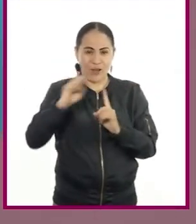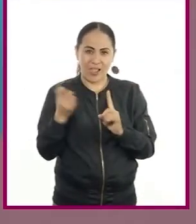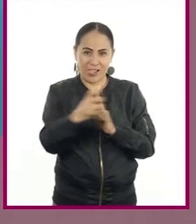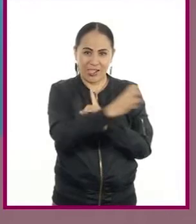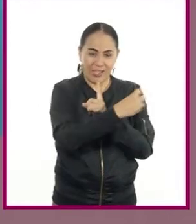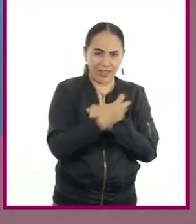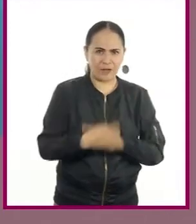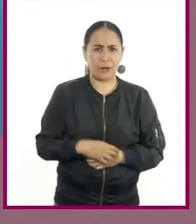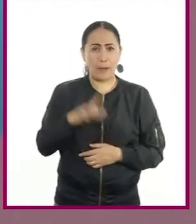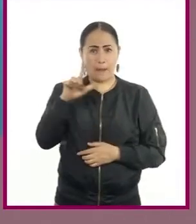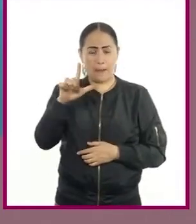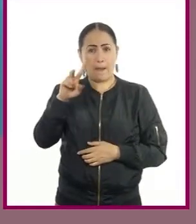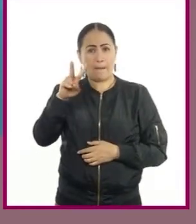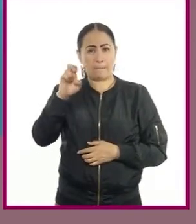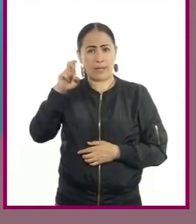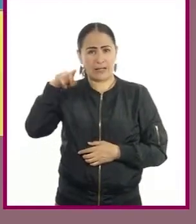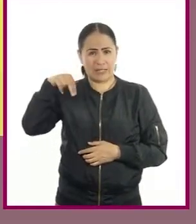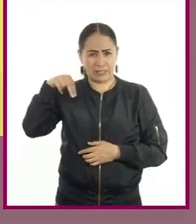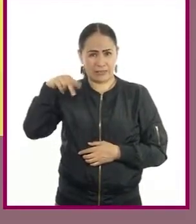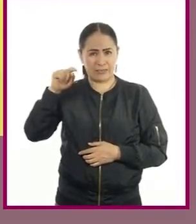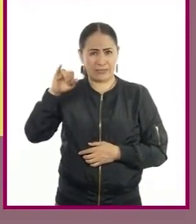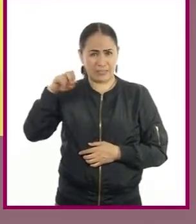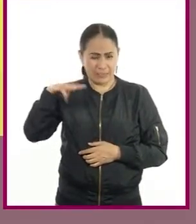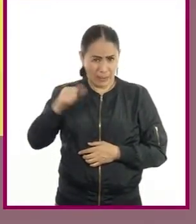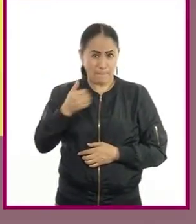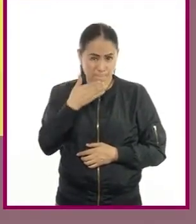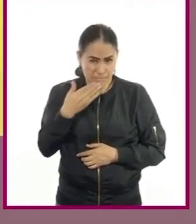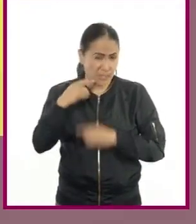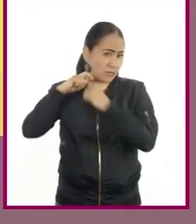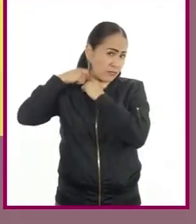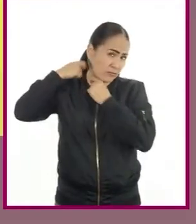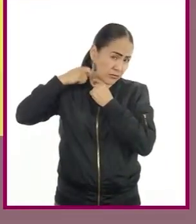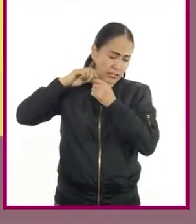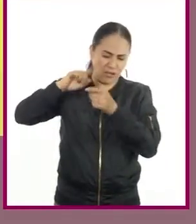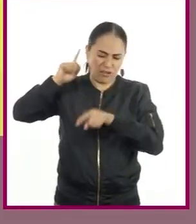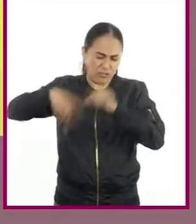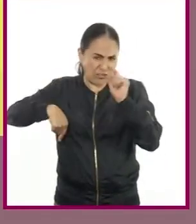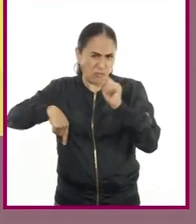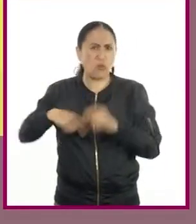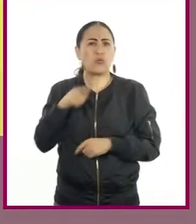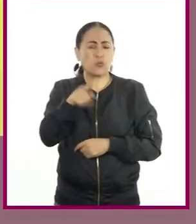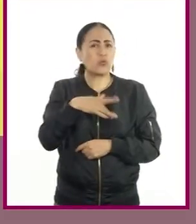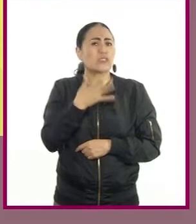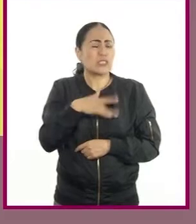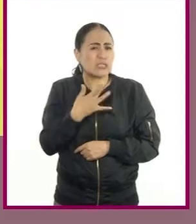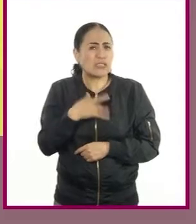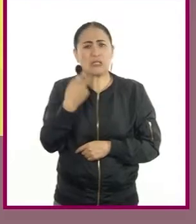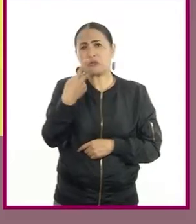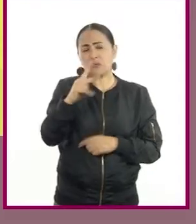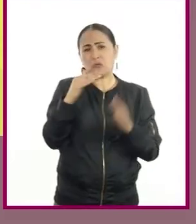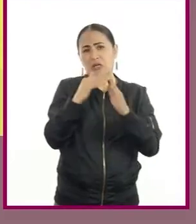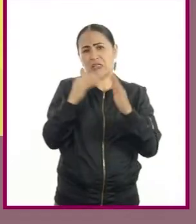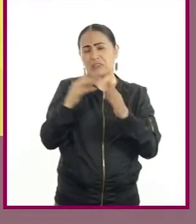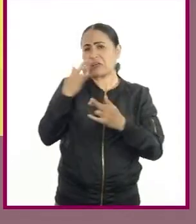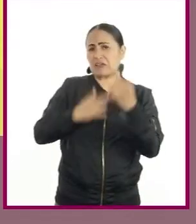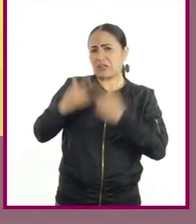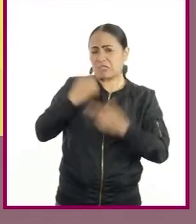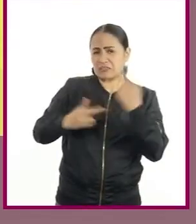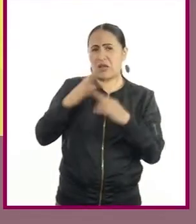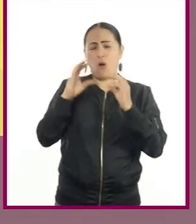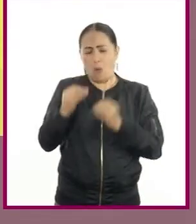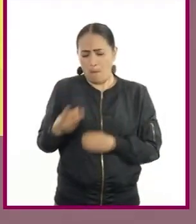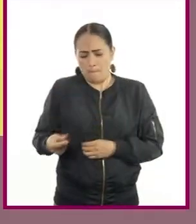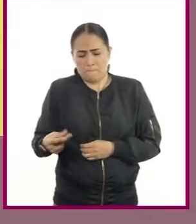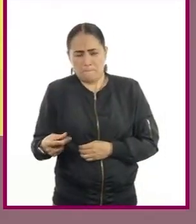¿Crees que Valentina hizo bien en quitarle la correa a Rufo? ¿Tú qué hubieras hecho? ¿Te hubieras ido a tu casa o dejarías que tu perro anduviera